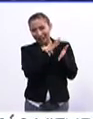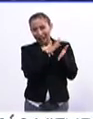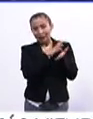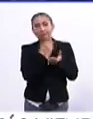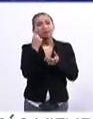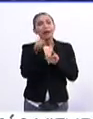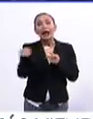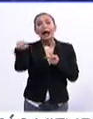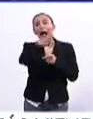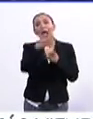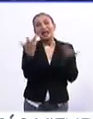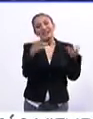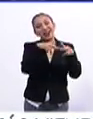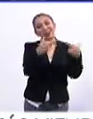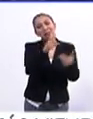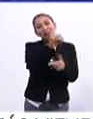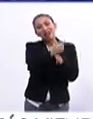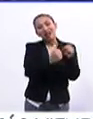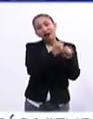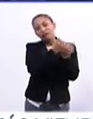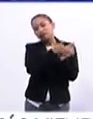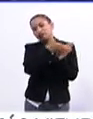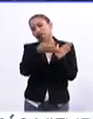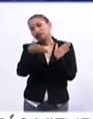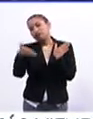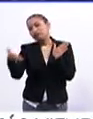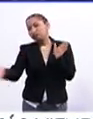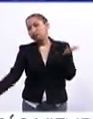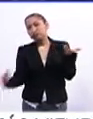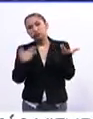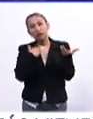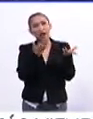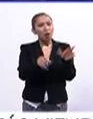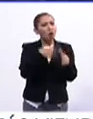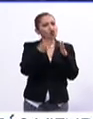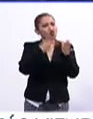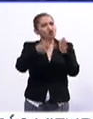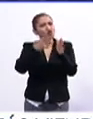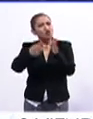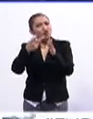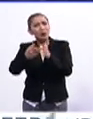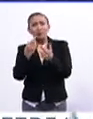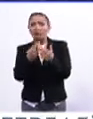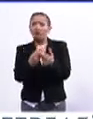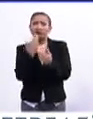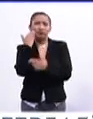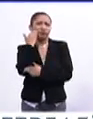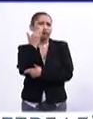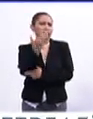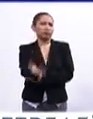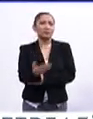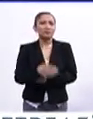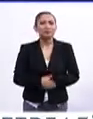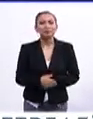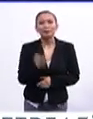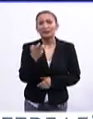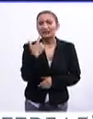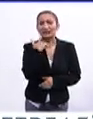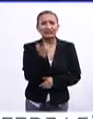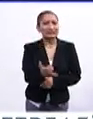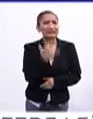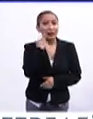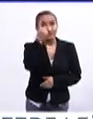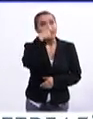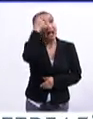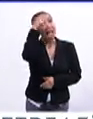Bueno, para quienes hacen revistas 20 años, de salir ininterrumpidamente es mucho tiempo. Es un esfuerzo que